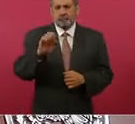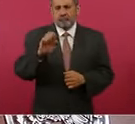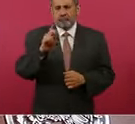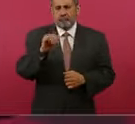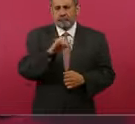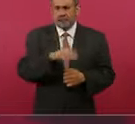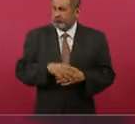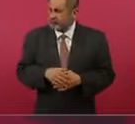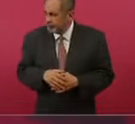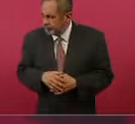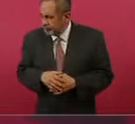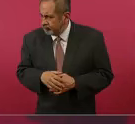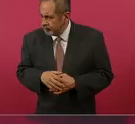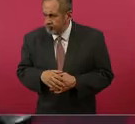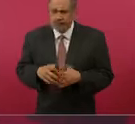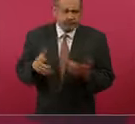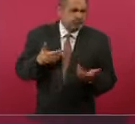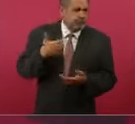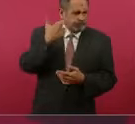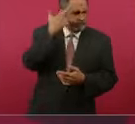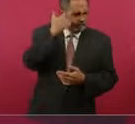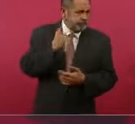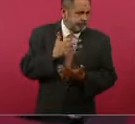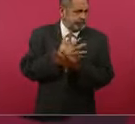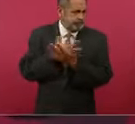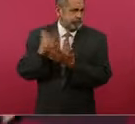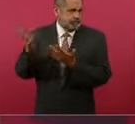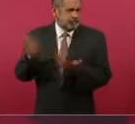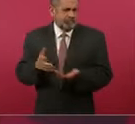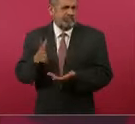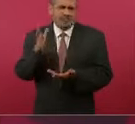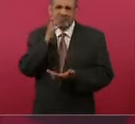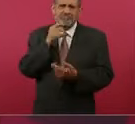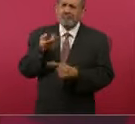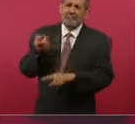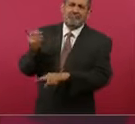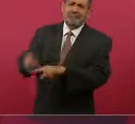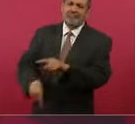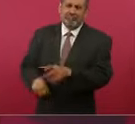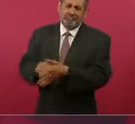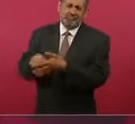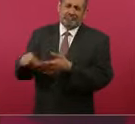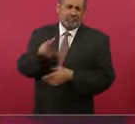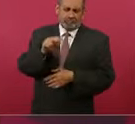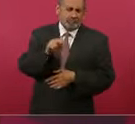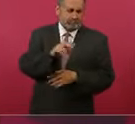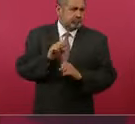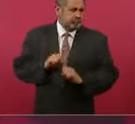inicialmente dijo: es un exceso, ¿cómo quitarle una candidatura?